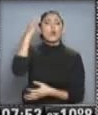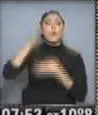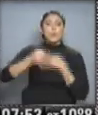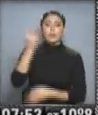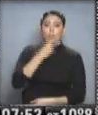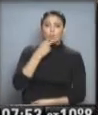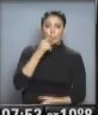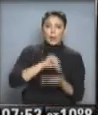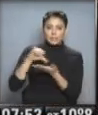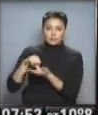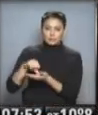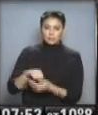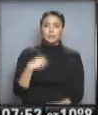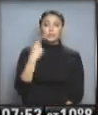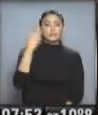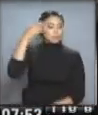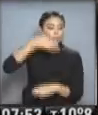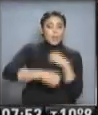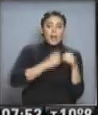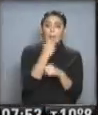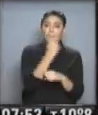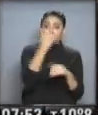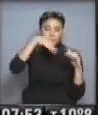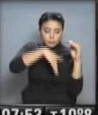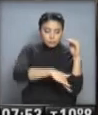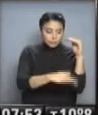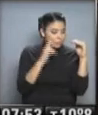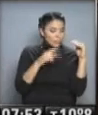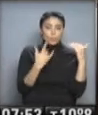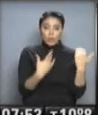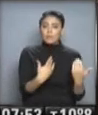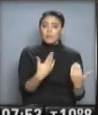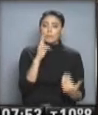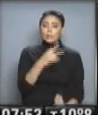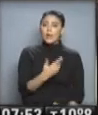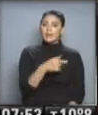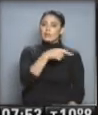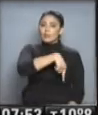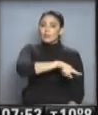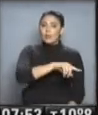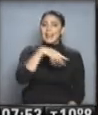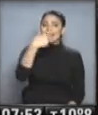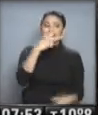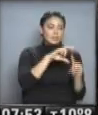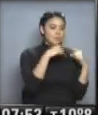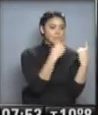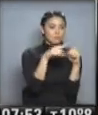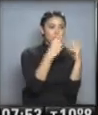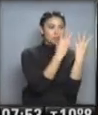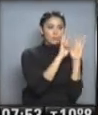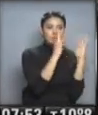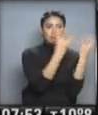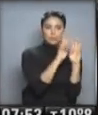de ambos países. Fuimos hasta el primer subsuelo y pudimos constatar fehacientemente que allí hay tres calabozos,